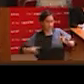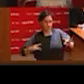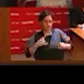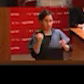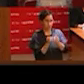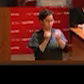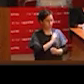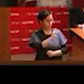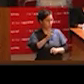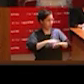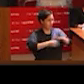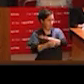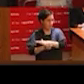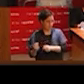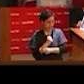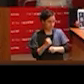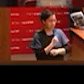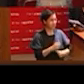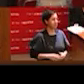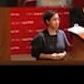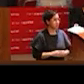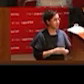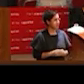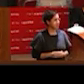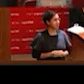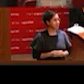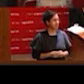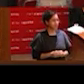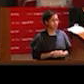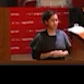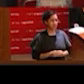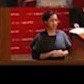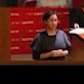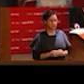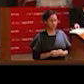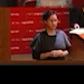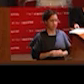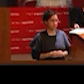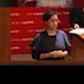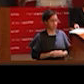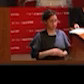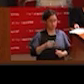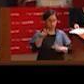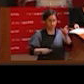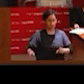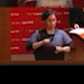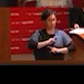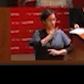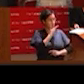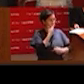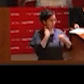personas al al mercado laboral una vez que las que las personas ya conocen nuestro nuestro